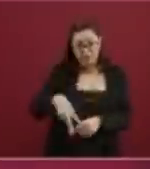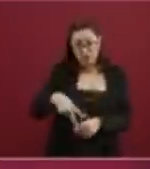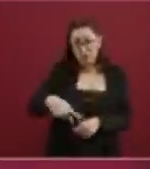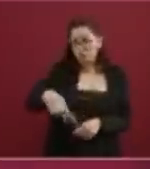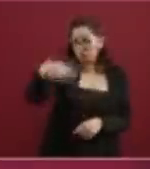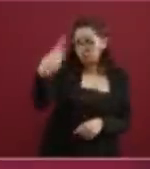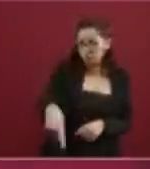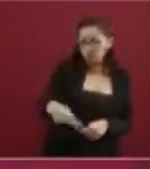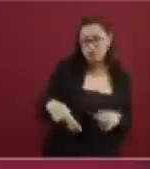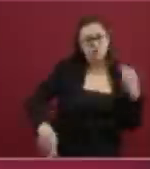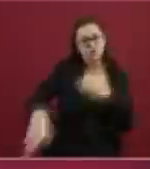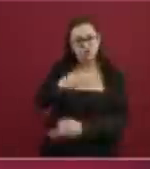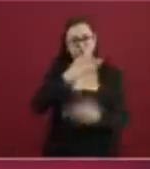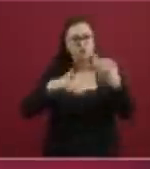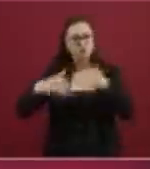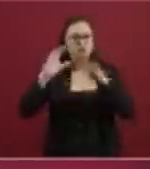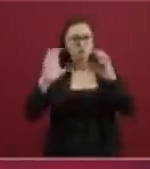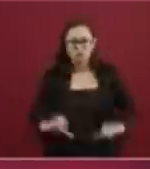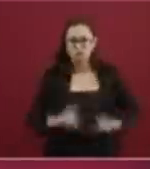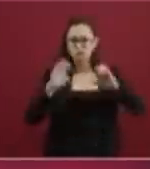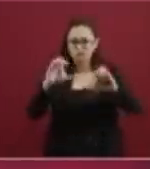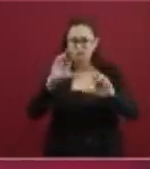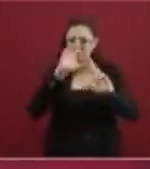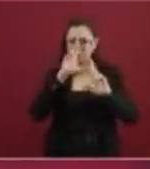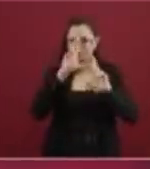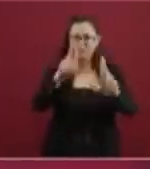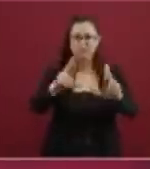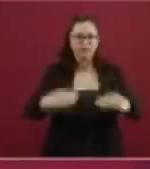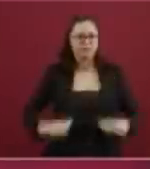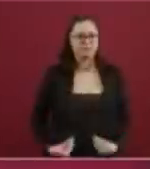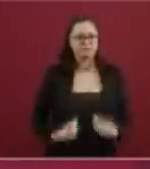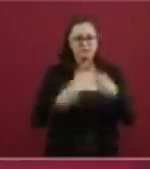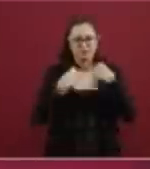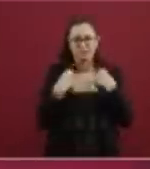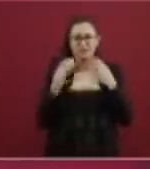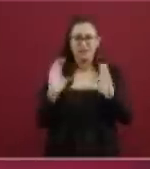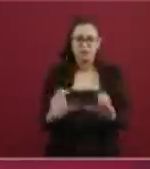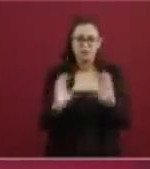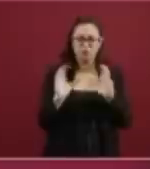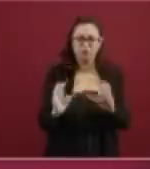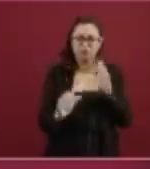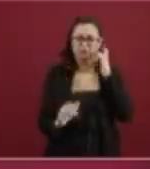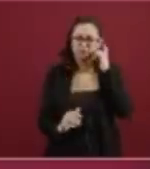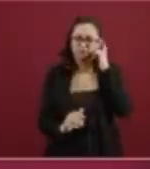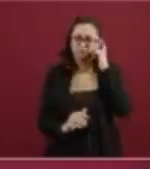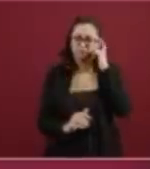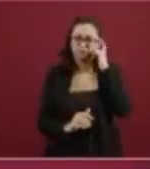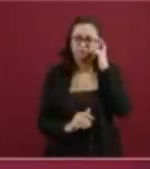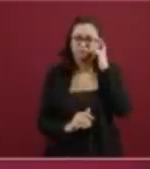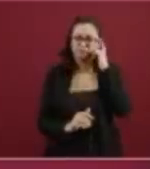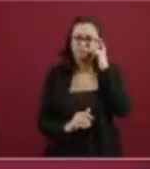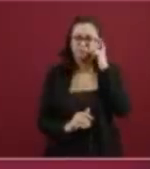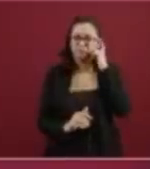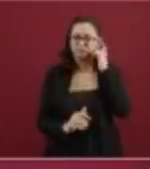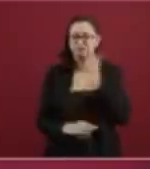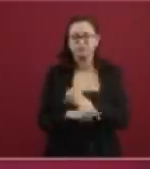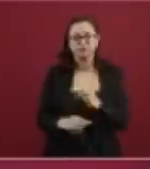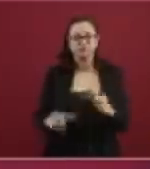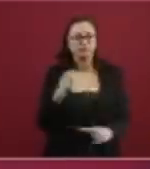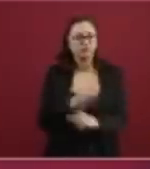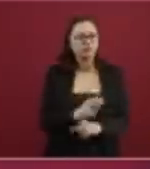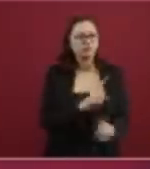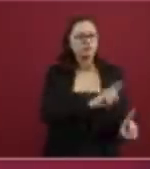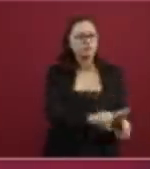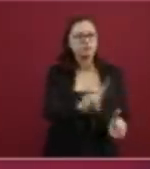que cuidemos la vida, que cuidemos los bienes